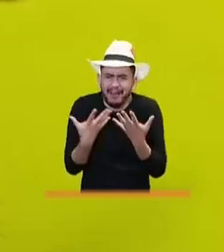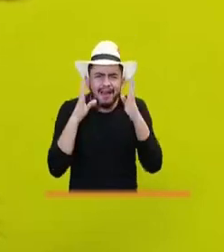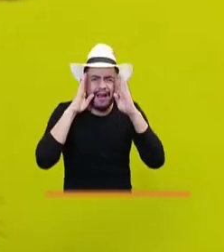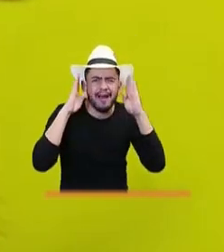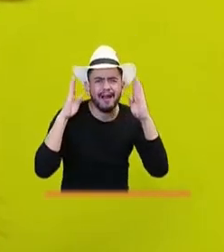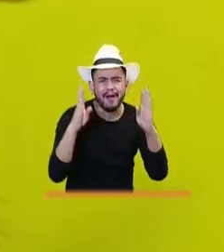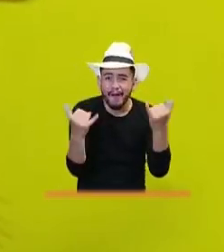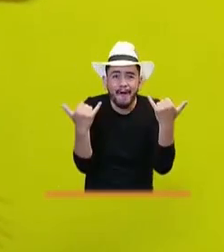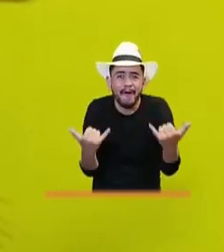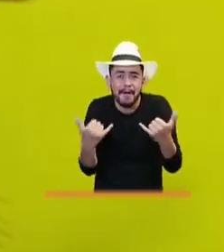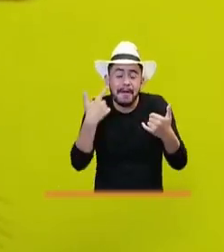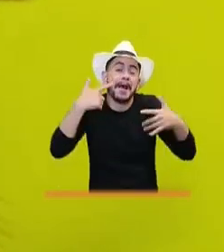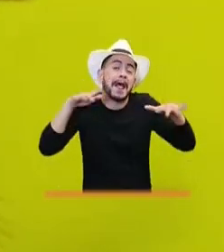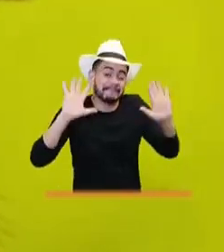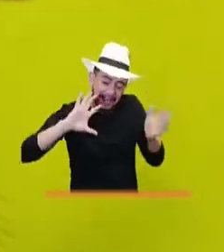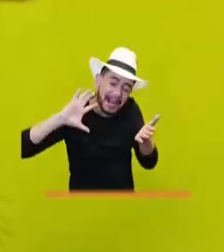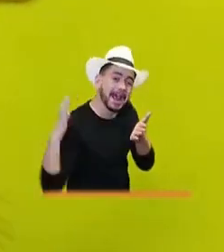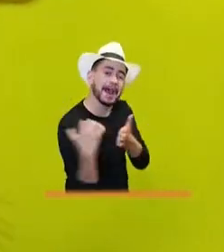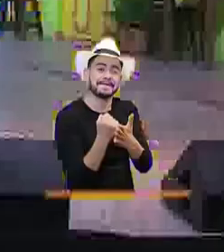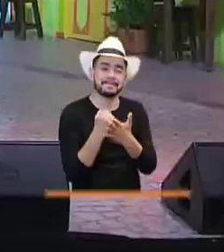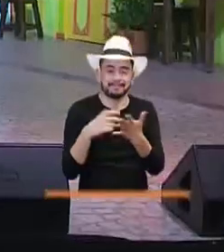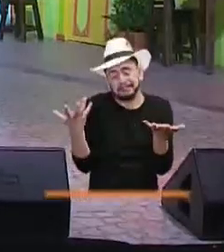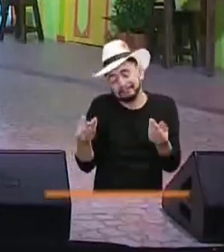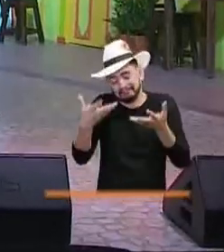día sea el quien me enseñe a mí.